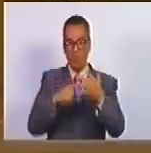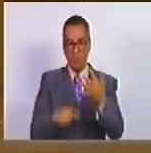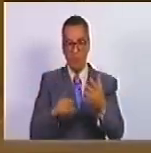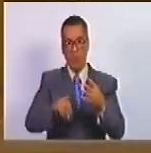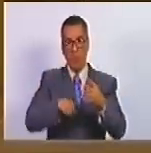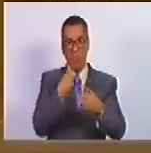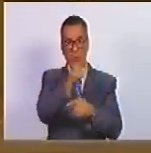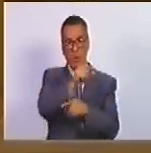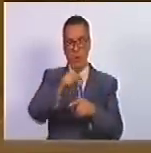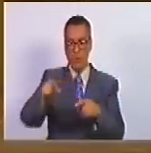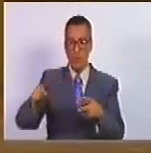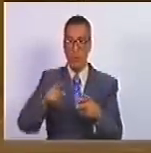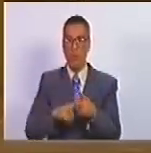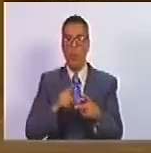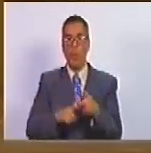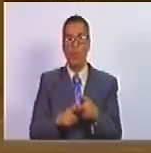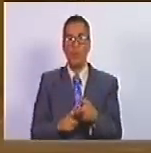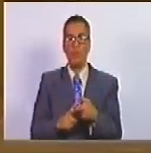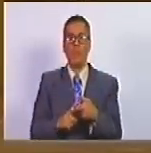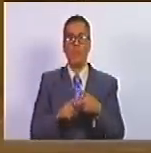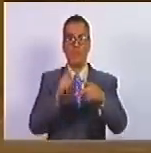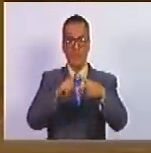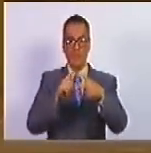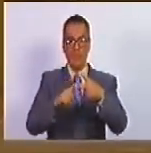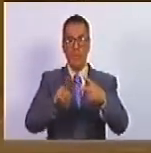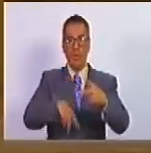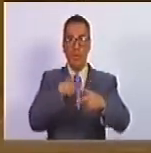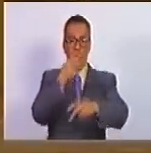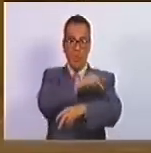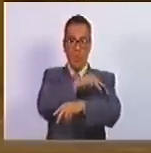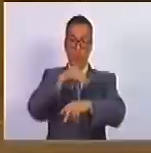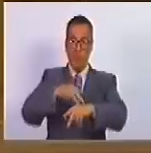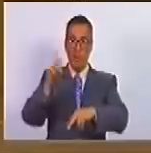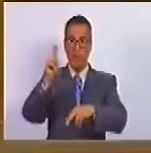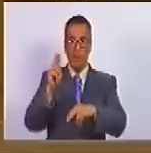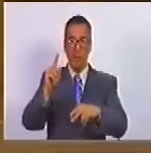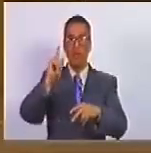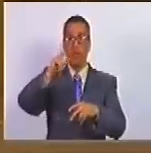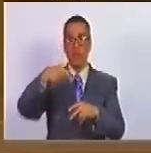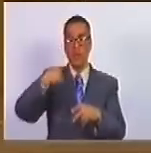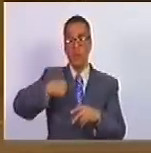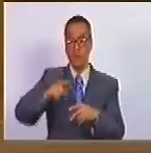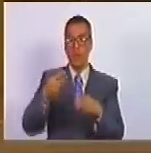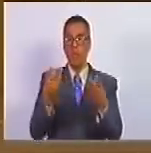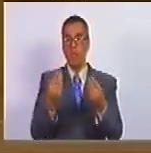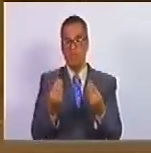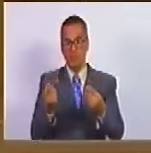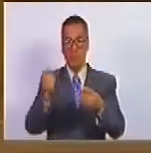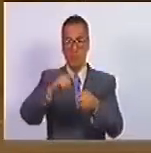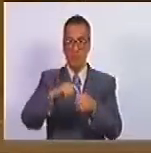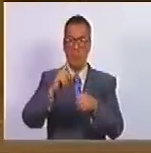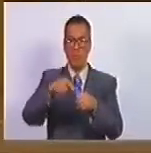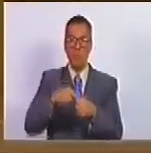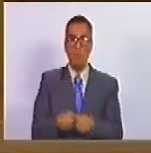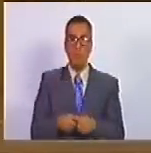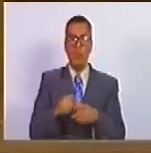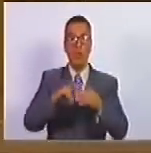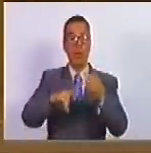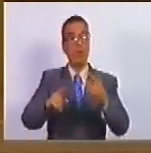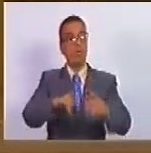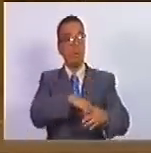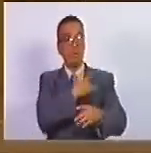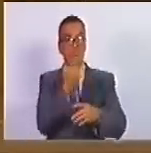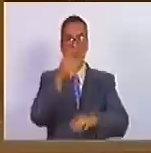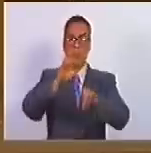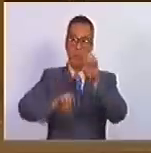Poder Ciudadano. El otro es el Poder Moral Republicano, que también tenemos postulaciones de ellos, pero en las universidades,